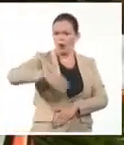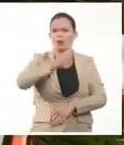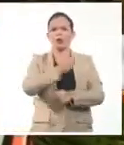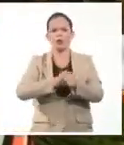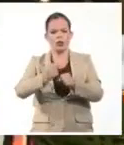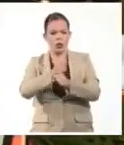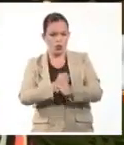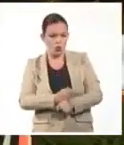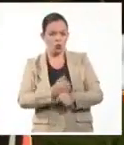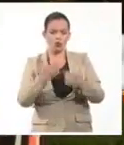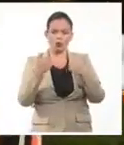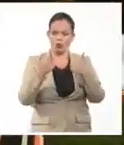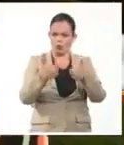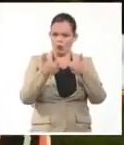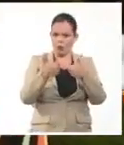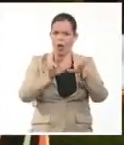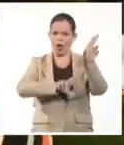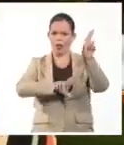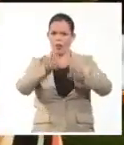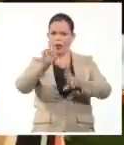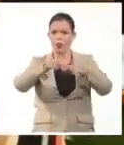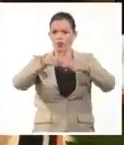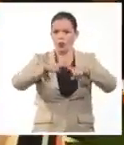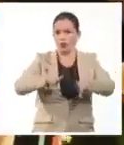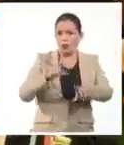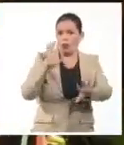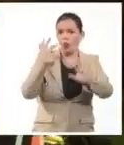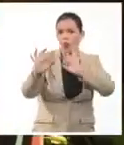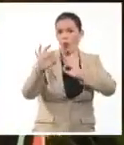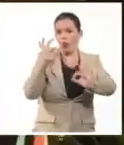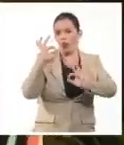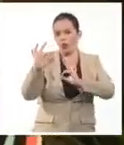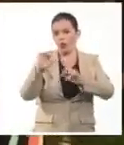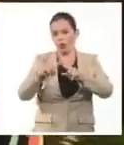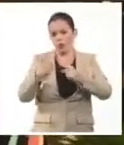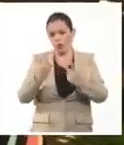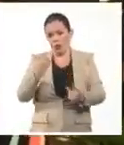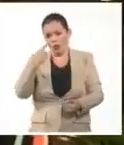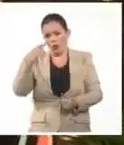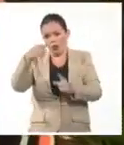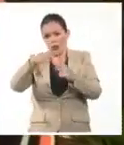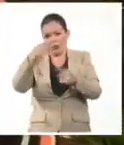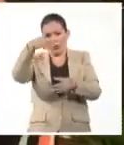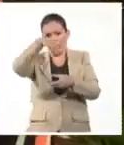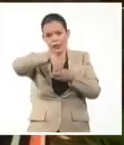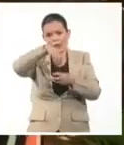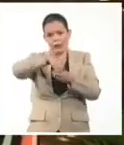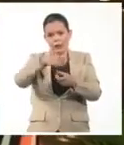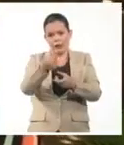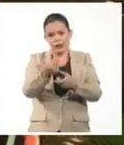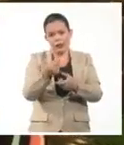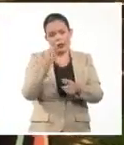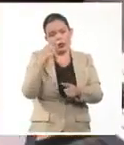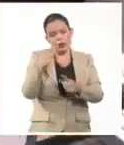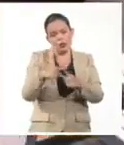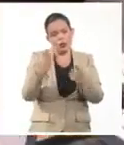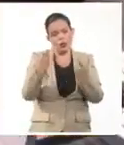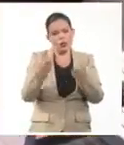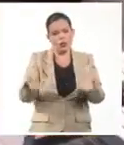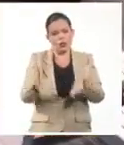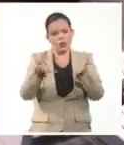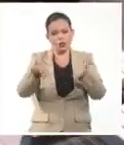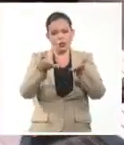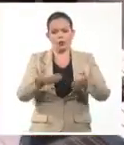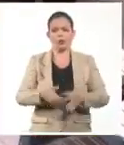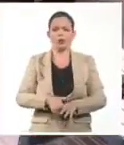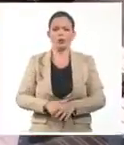del territorio y así tener más ingreso a la autonomía municipal que tanto se está aspirando en este momento con la nueva Constitución de la República. Se